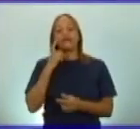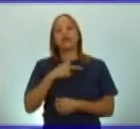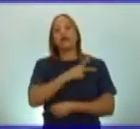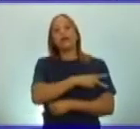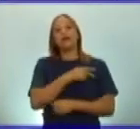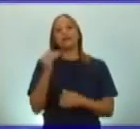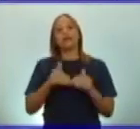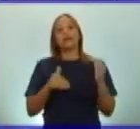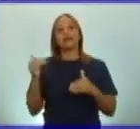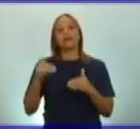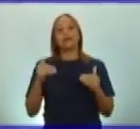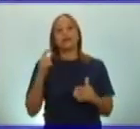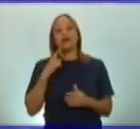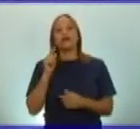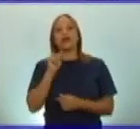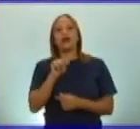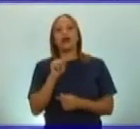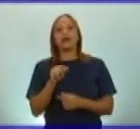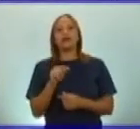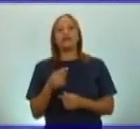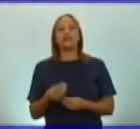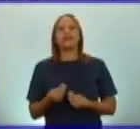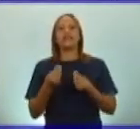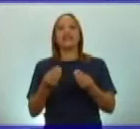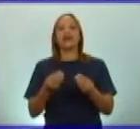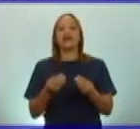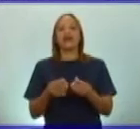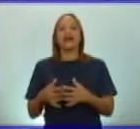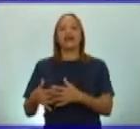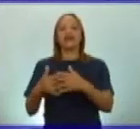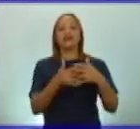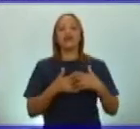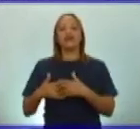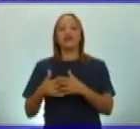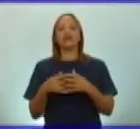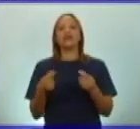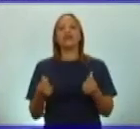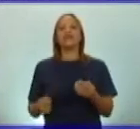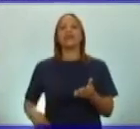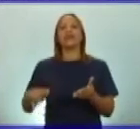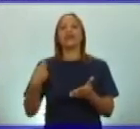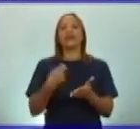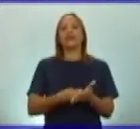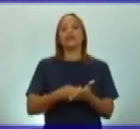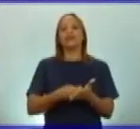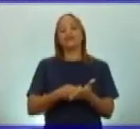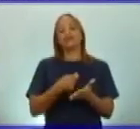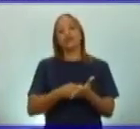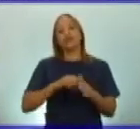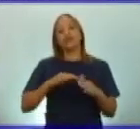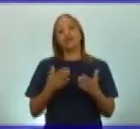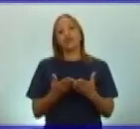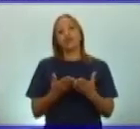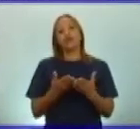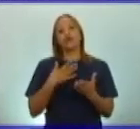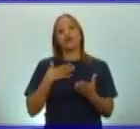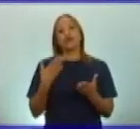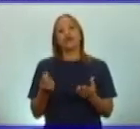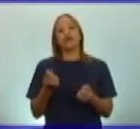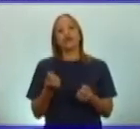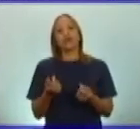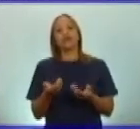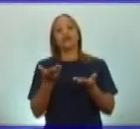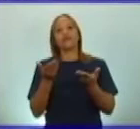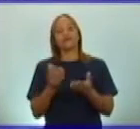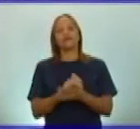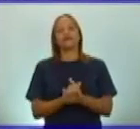participaron en ella le están dando a Estados Unidos aquellas ganancias y aquellas deudas que contrajeron con Estados